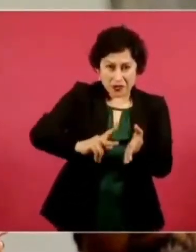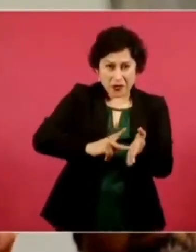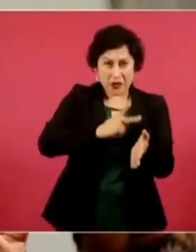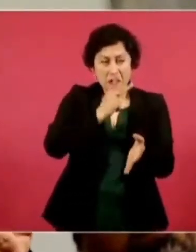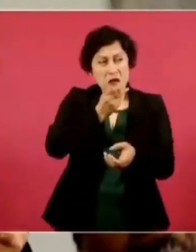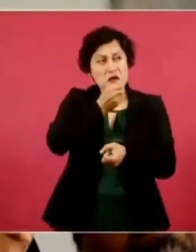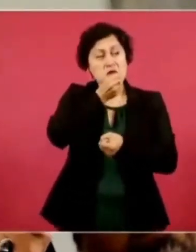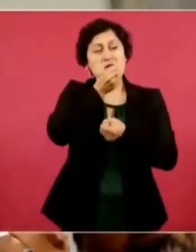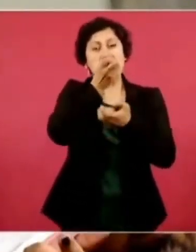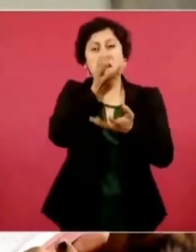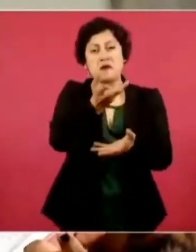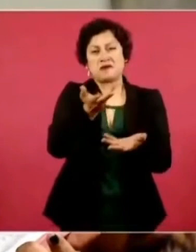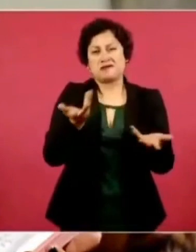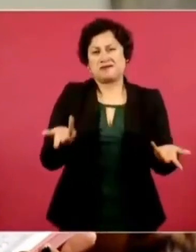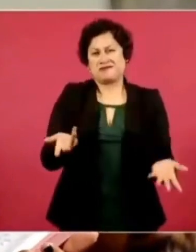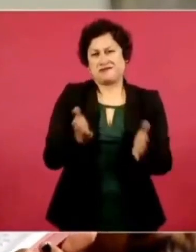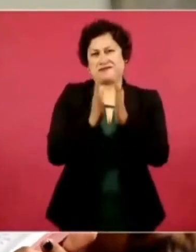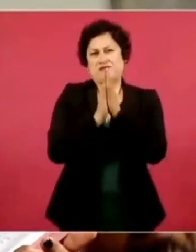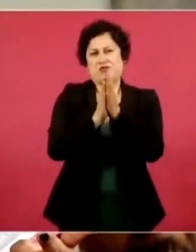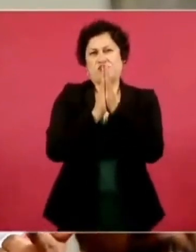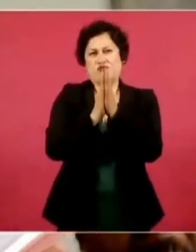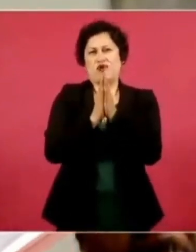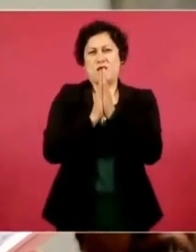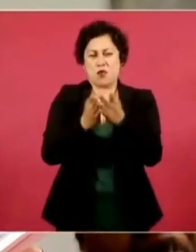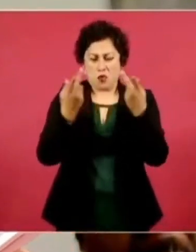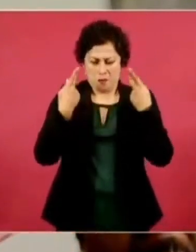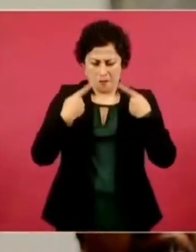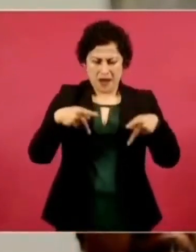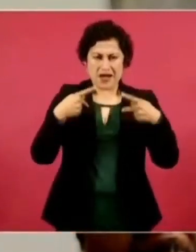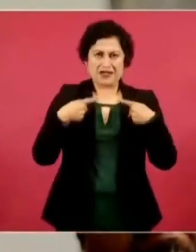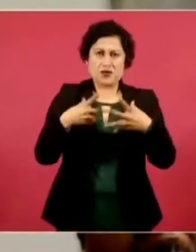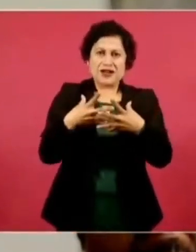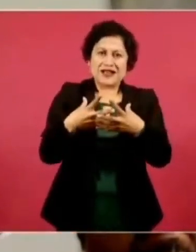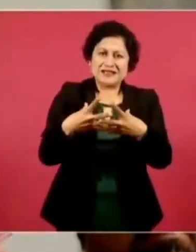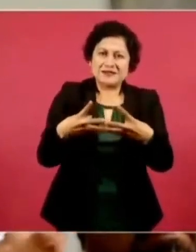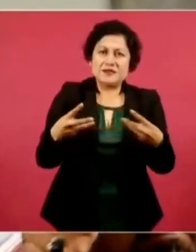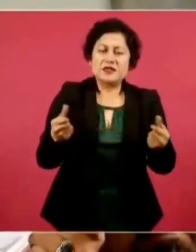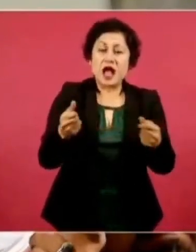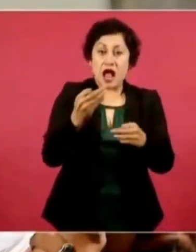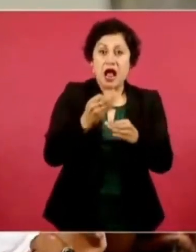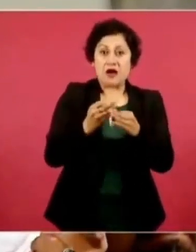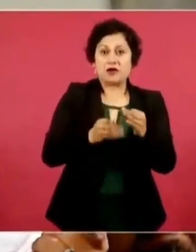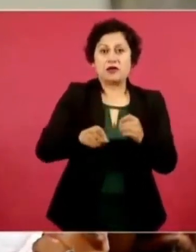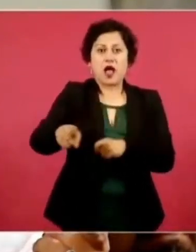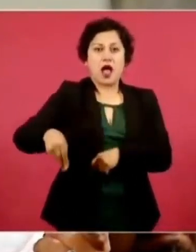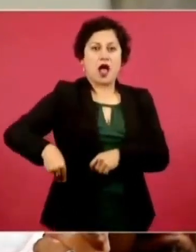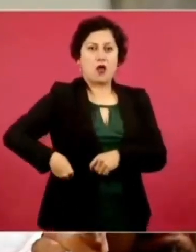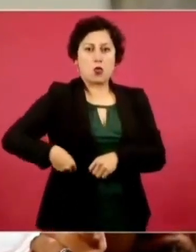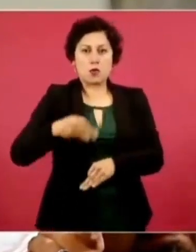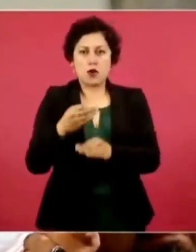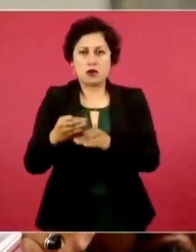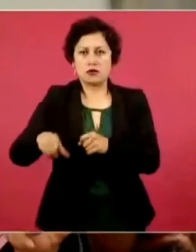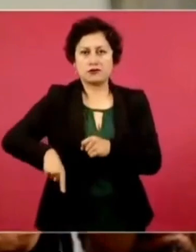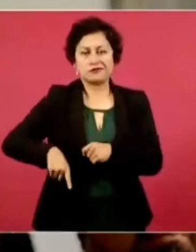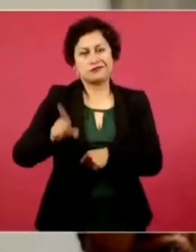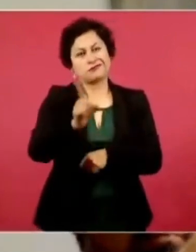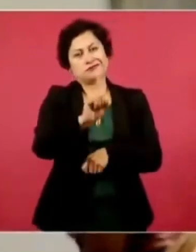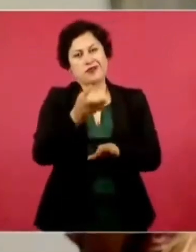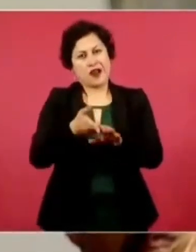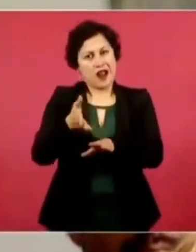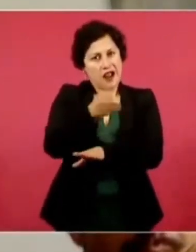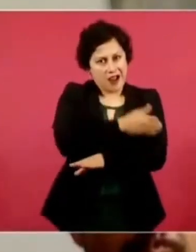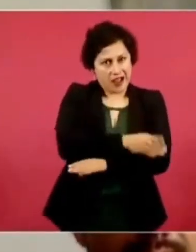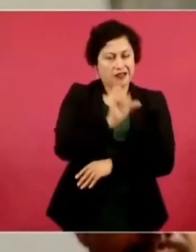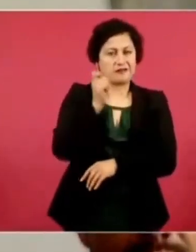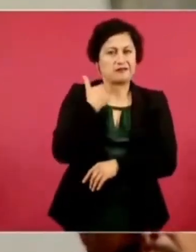desaparecidos. Si la mayor parte de los desaparecidos que hoy se quieren achacar en este sexenio emanaron de Felipe Calderón, y sin contar